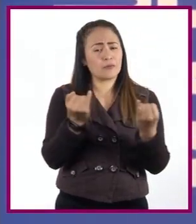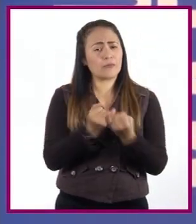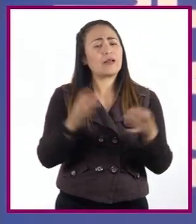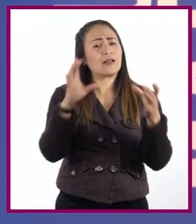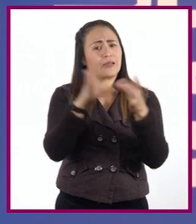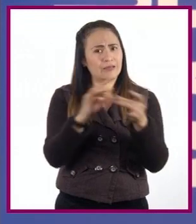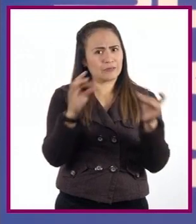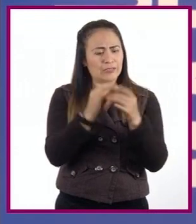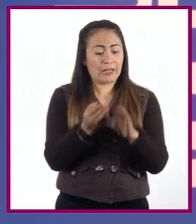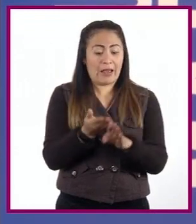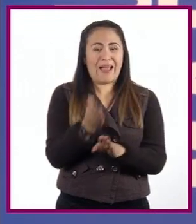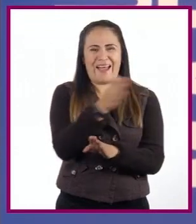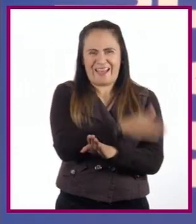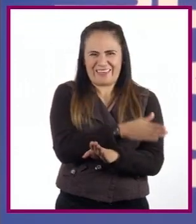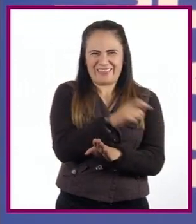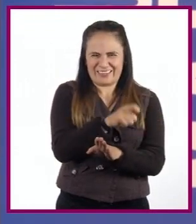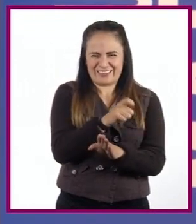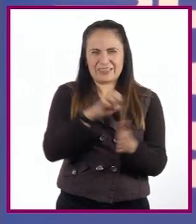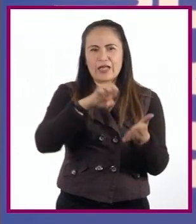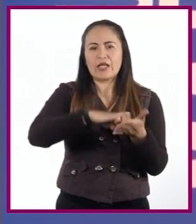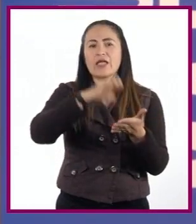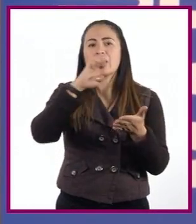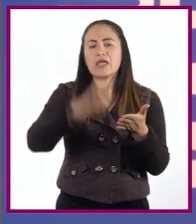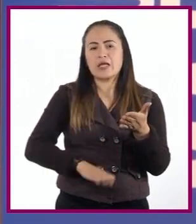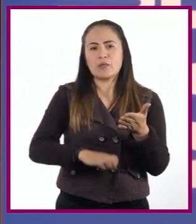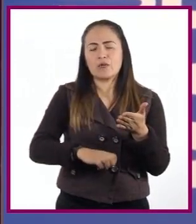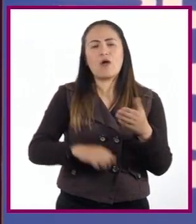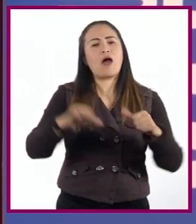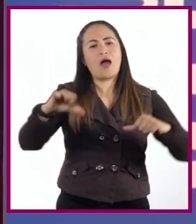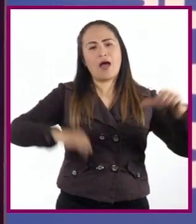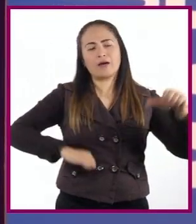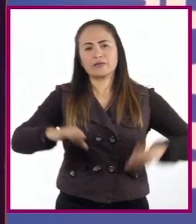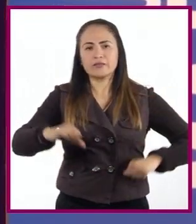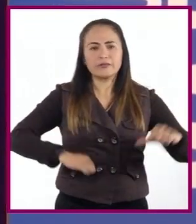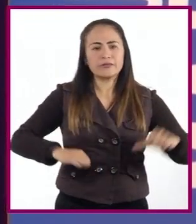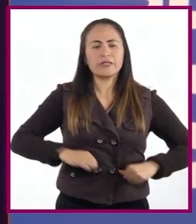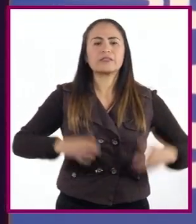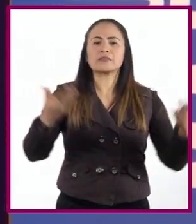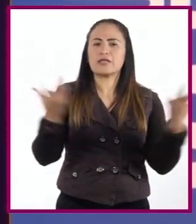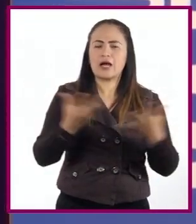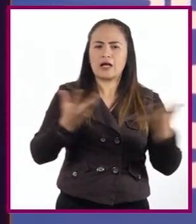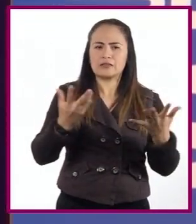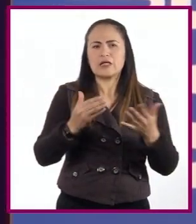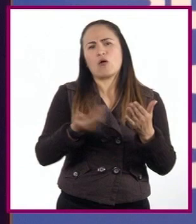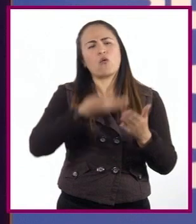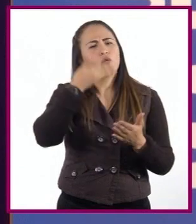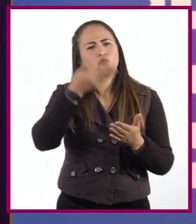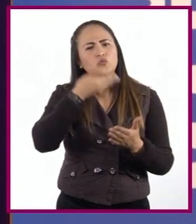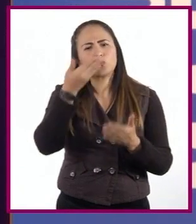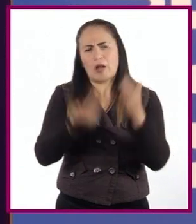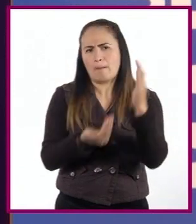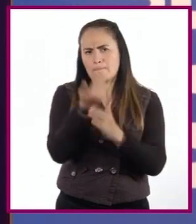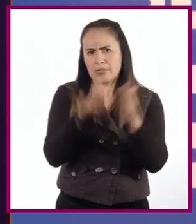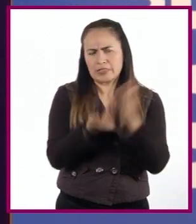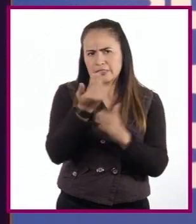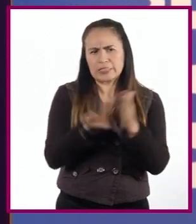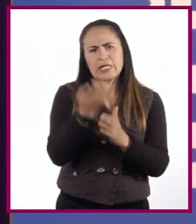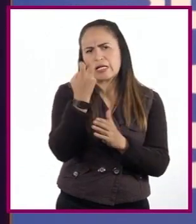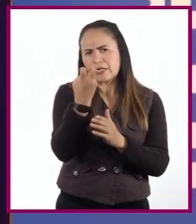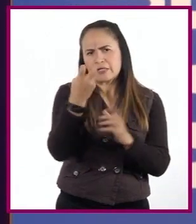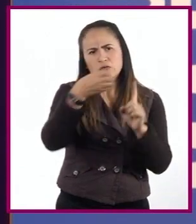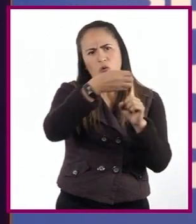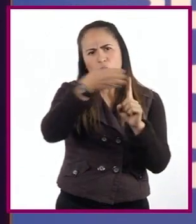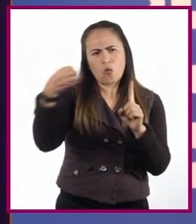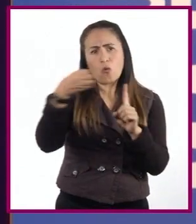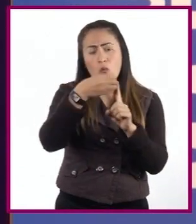lo anterior es un ejemplo sobre cómo las acciones que realizamos, como la rutina matutina, lleva un cierto orden. Esto